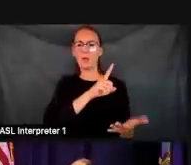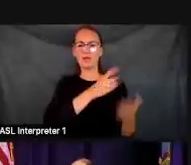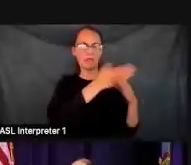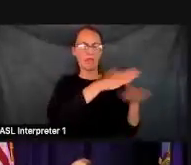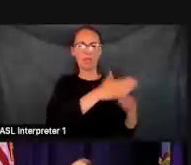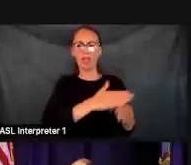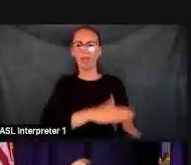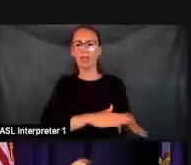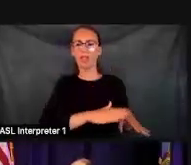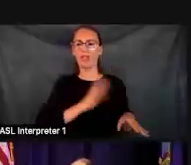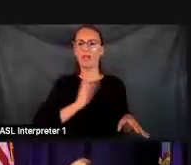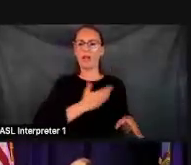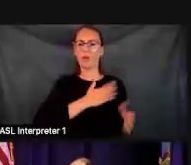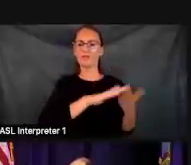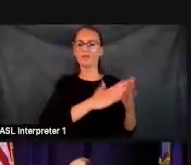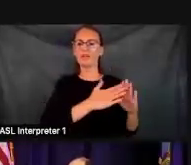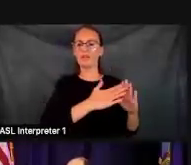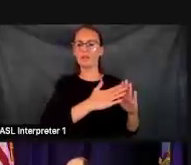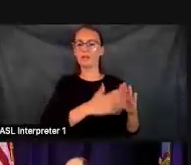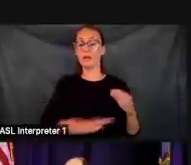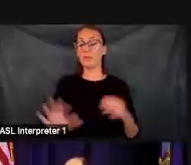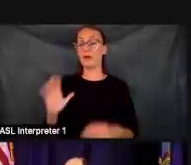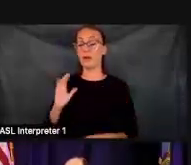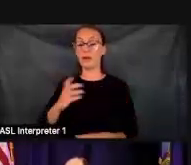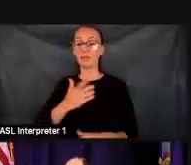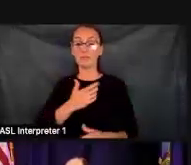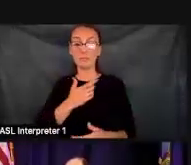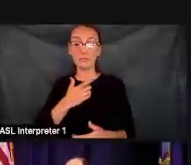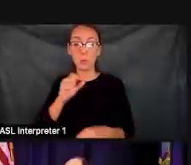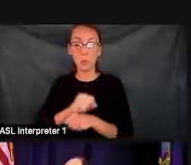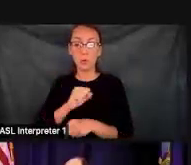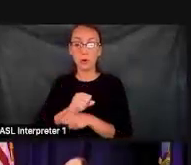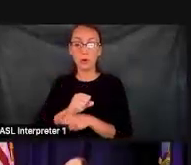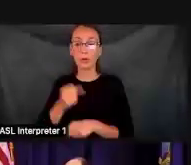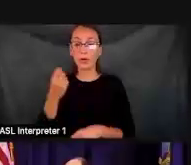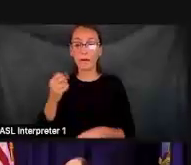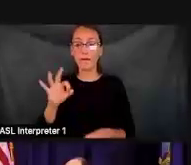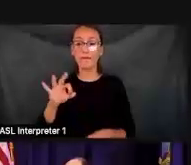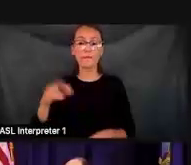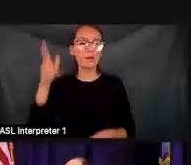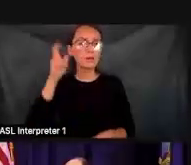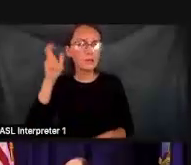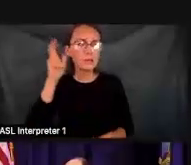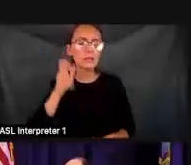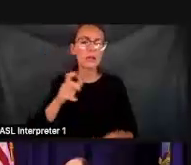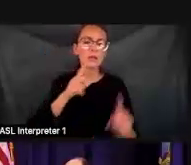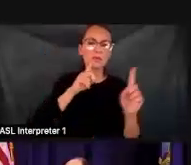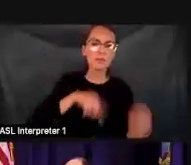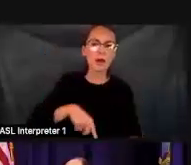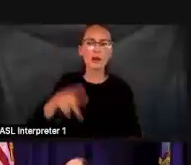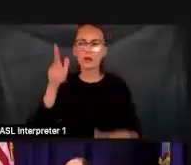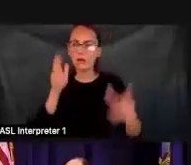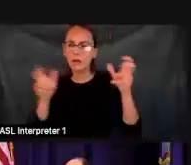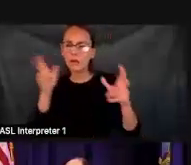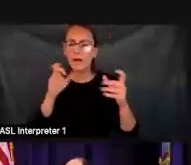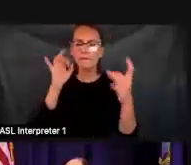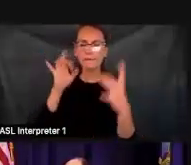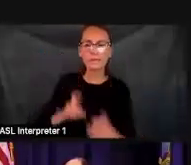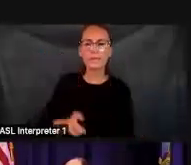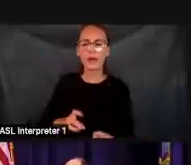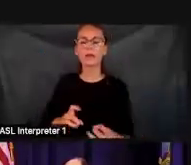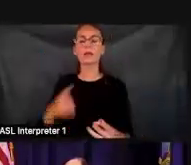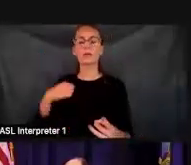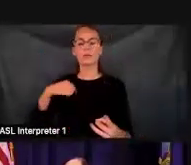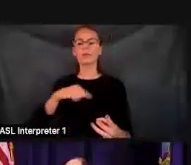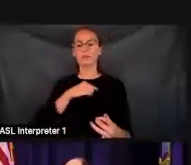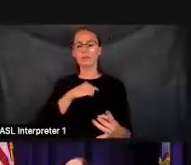agradezco los comentarios durante el proceso. El trabajo de escuchar y responder tiene que continuar. Mi equipo y